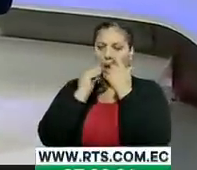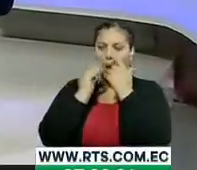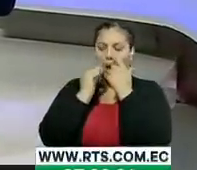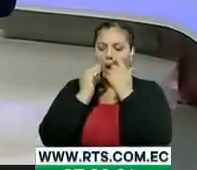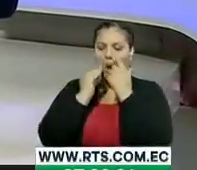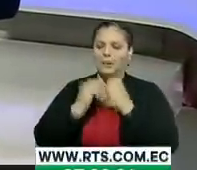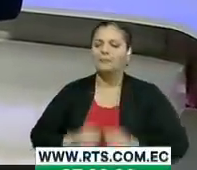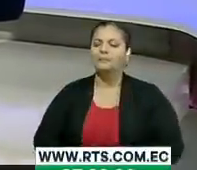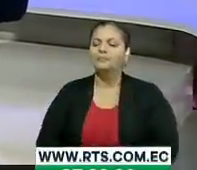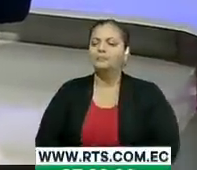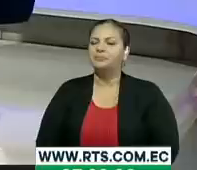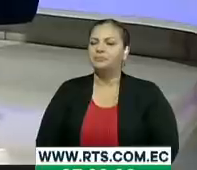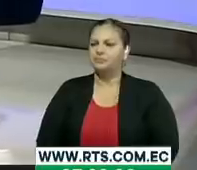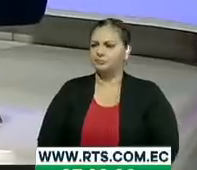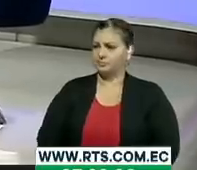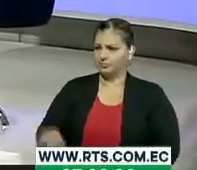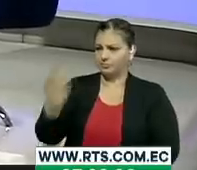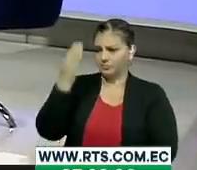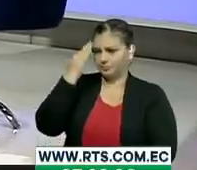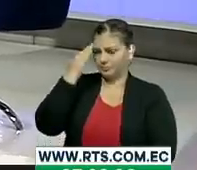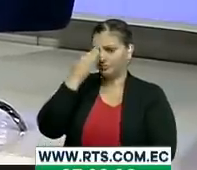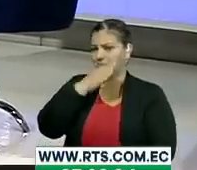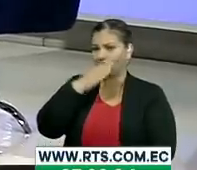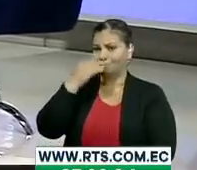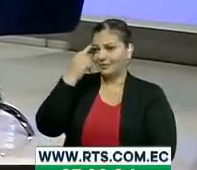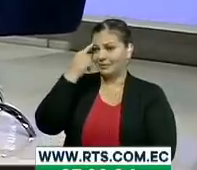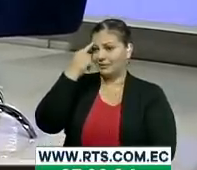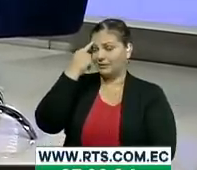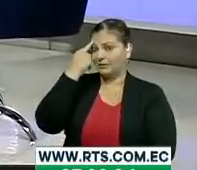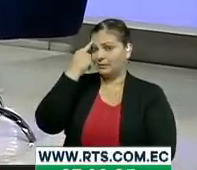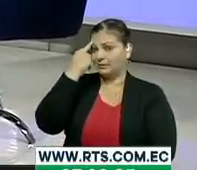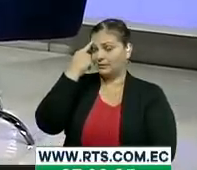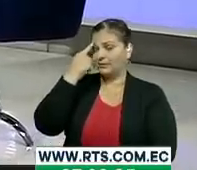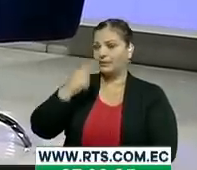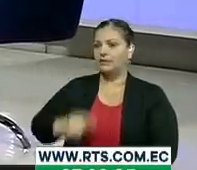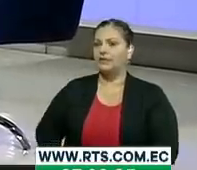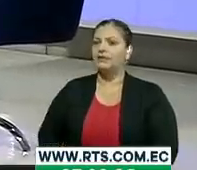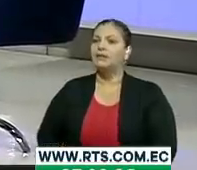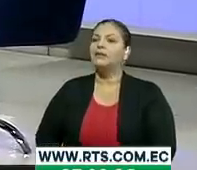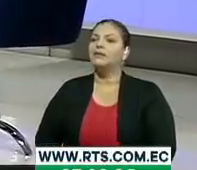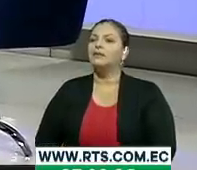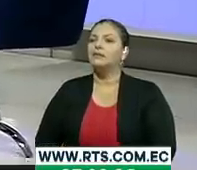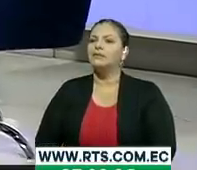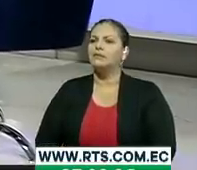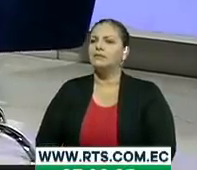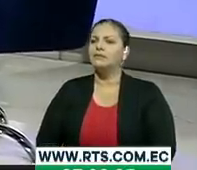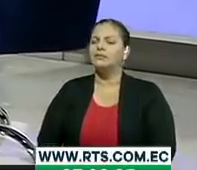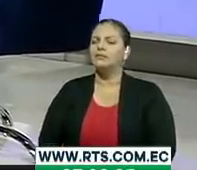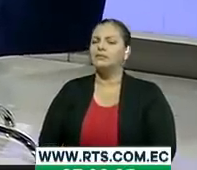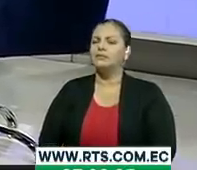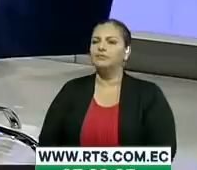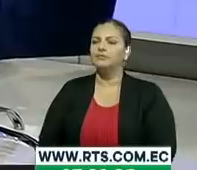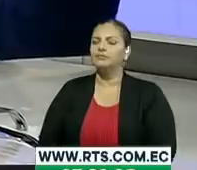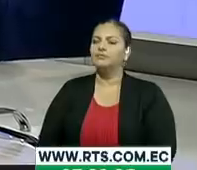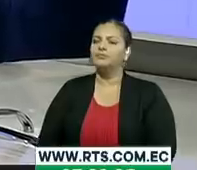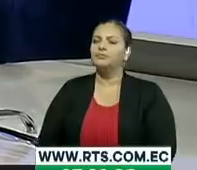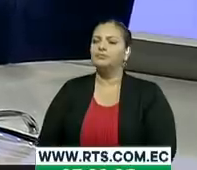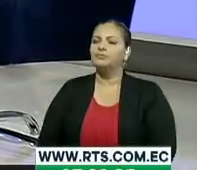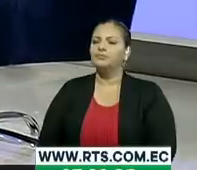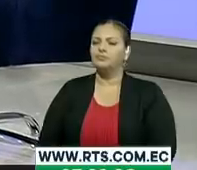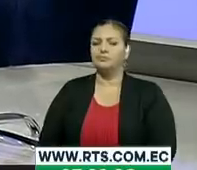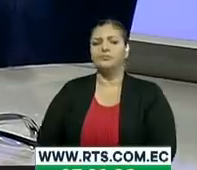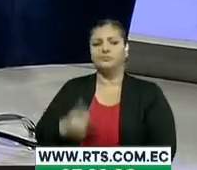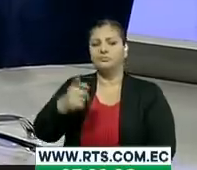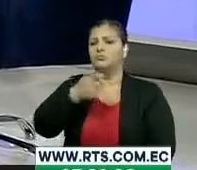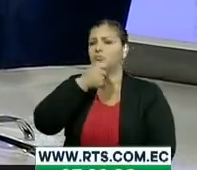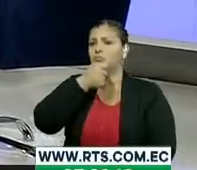usted ya está al tanto de que el expresidente Correa parece que muy en el fondo ha adorado el tema de la comunicación, pues además de tener un programa de